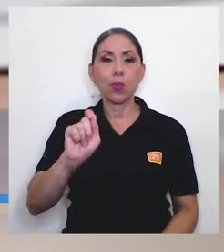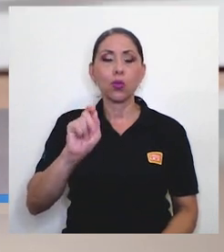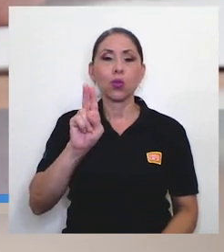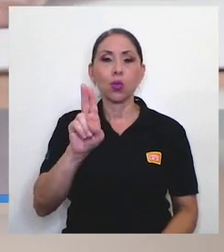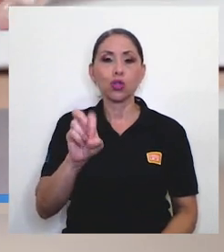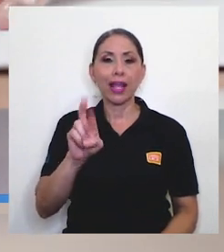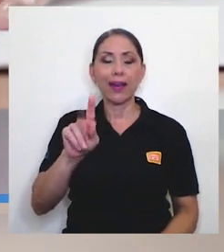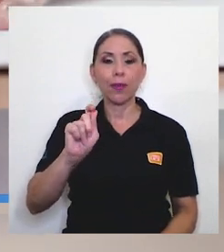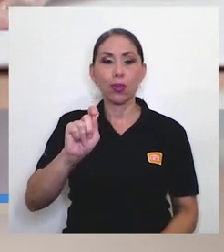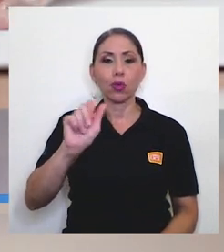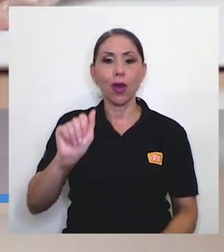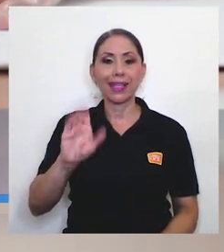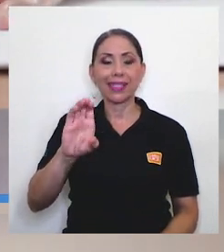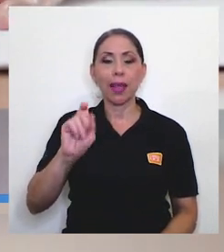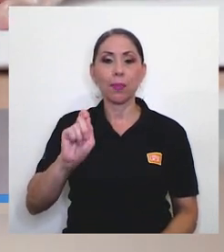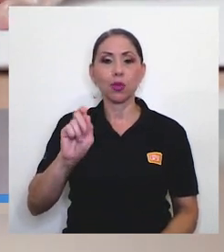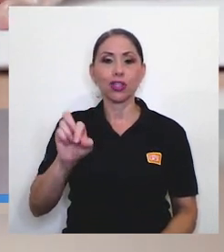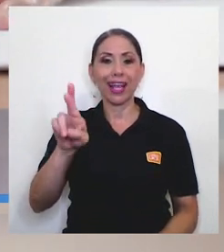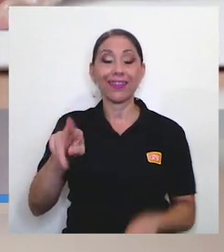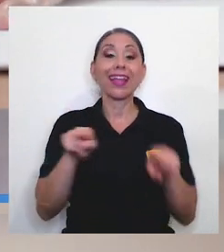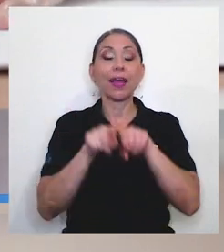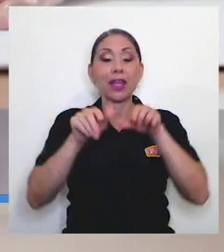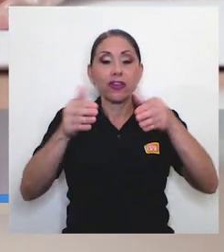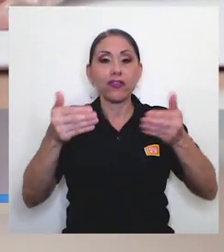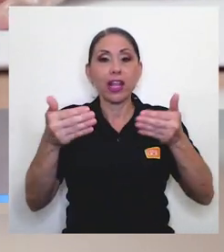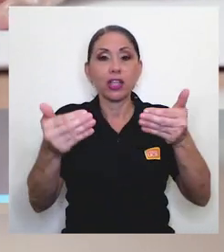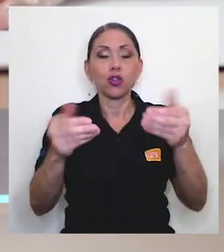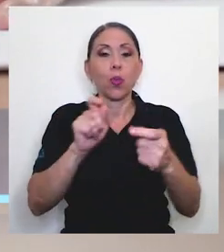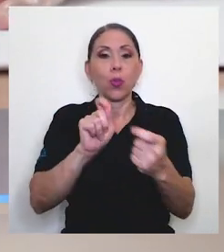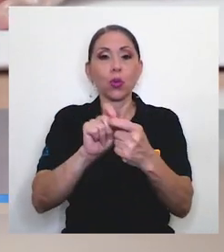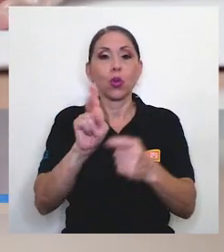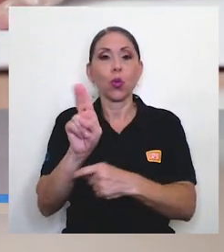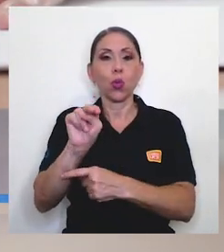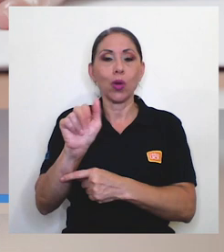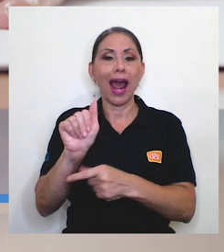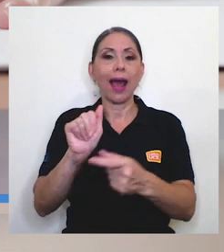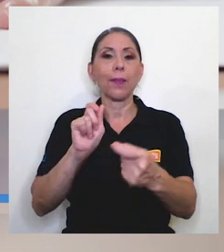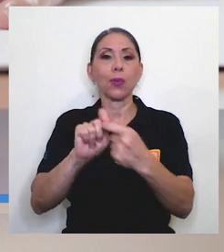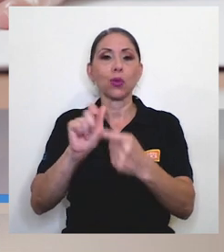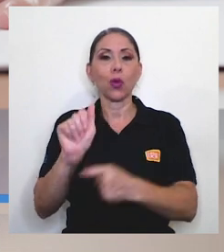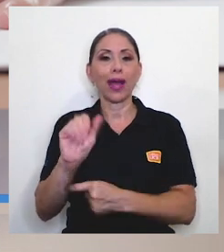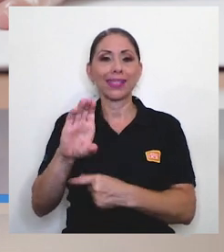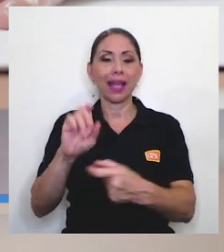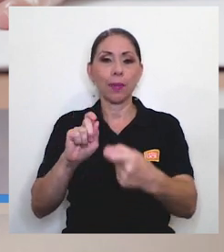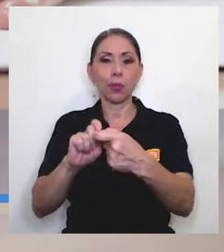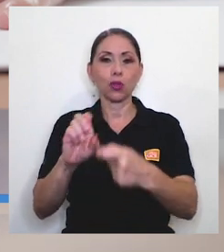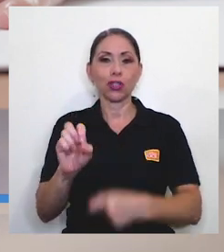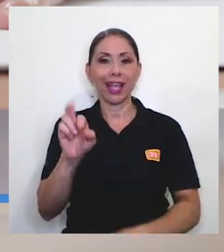ori.ucr.ac.cr y registro.una.ac.cr.